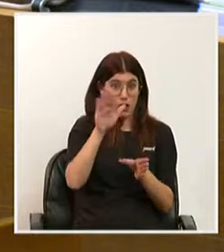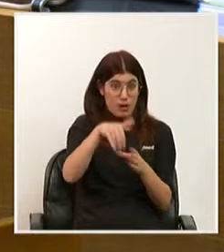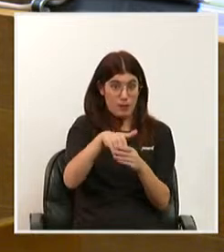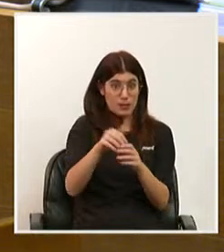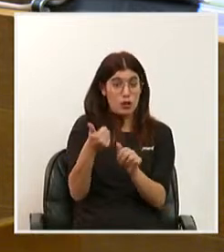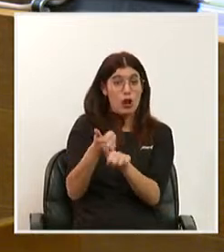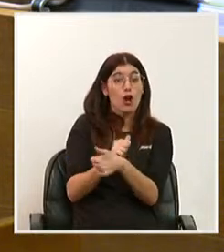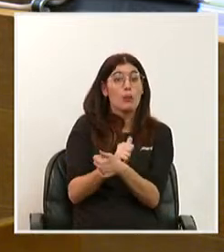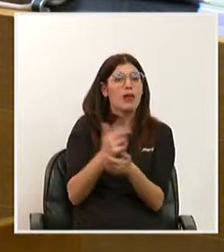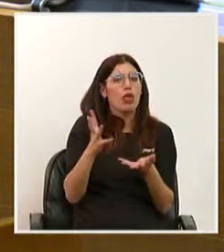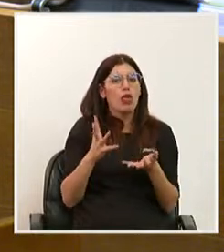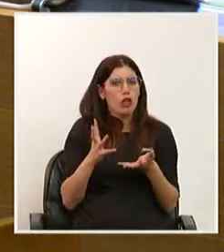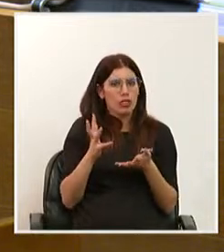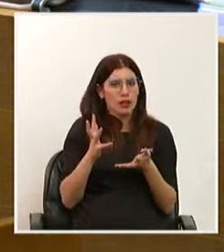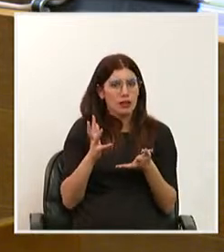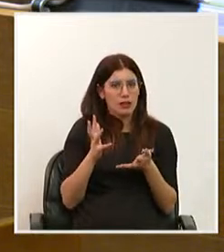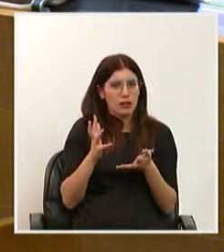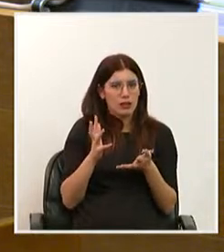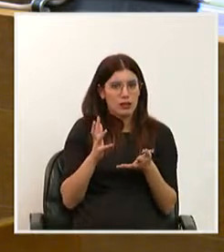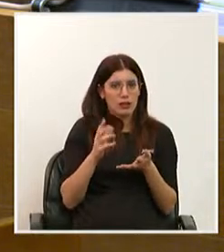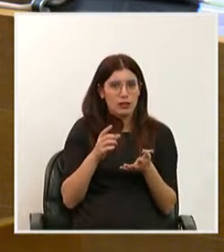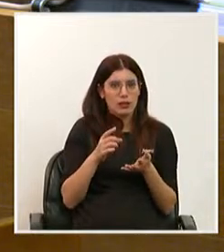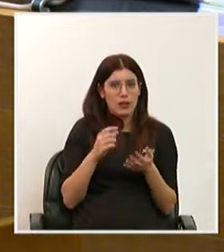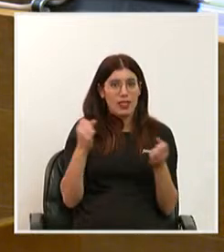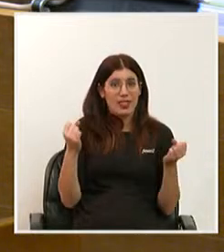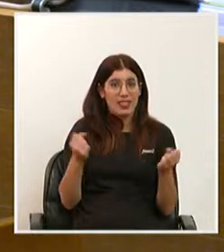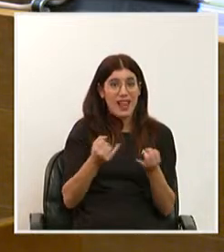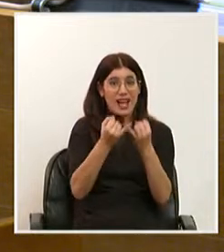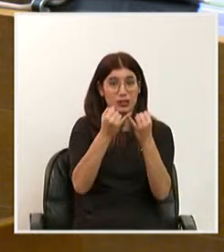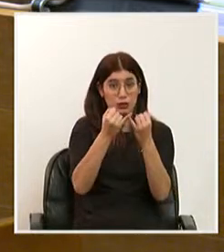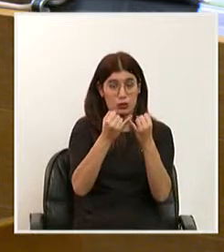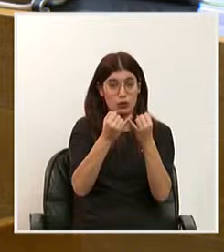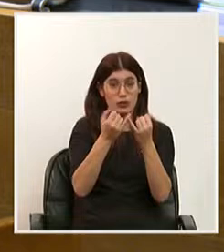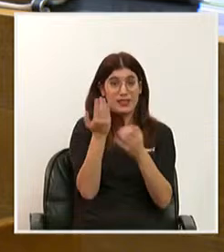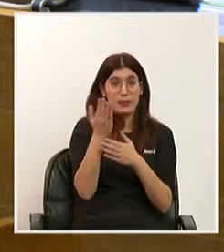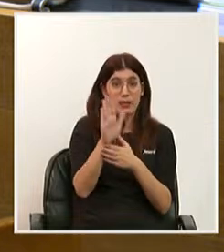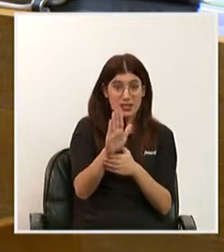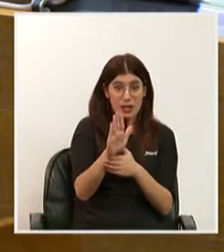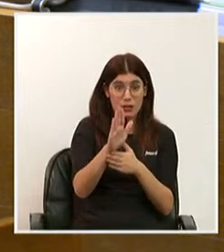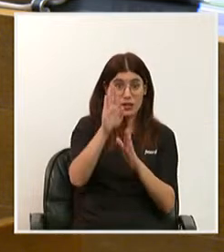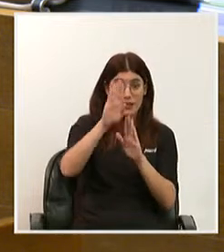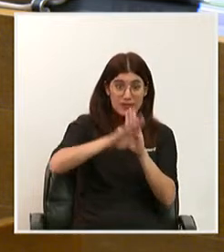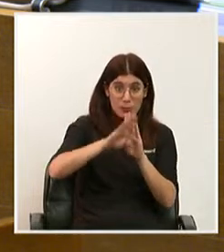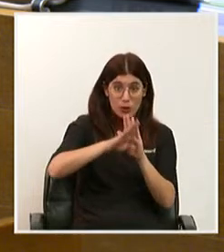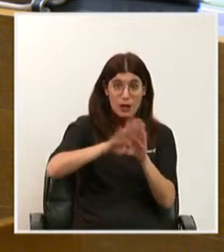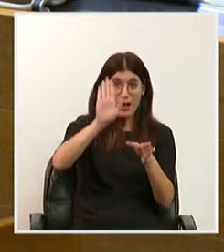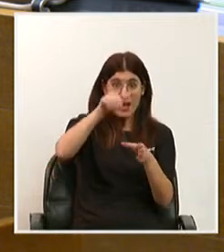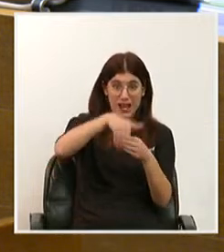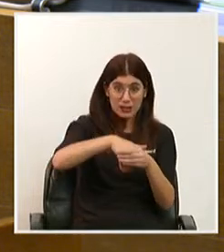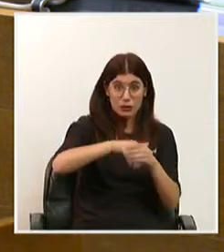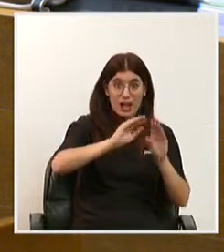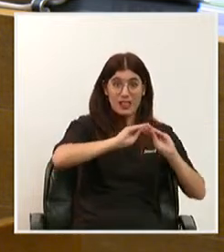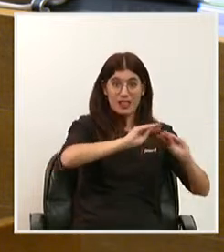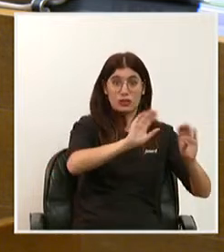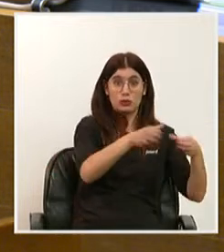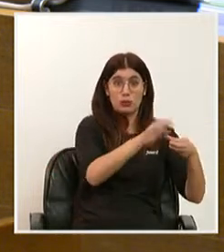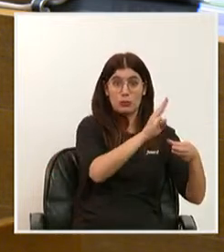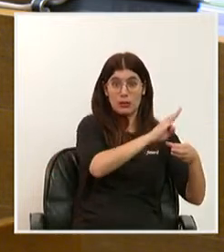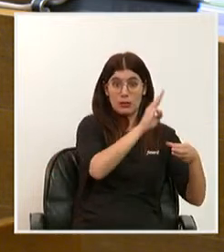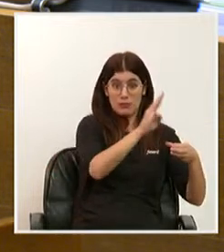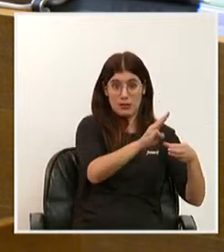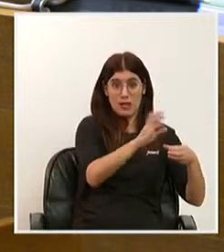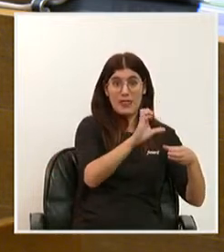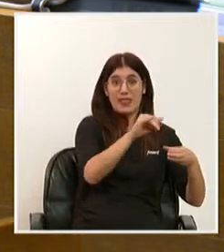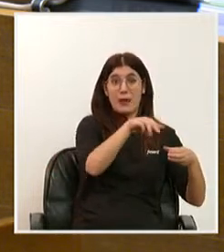de saben de del acte de presentación del programa electoral del popular del Señor Carlos